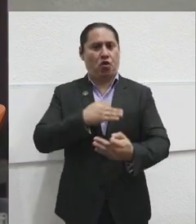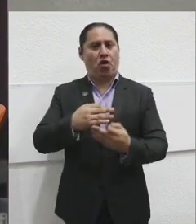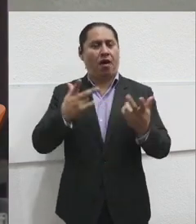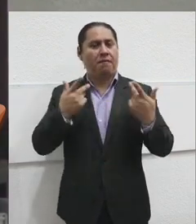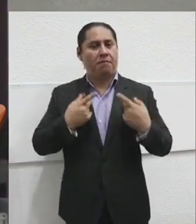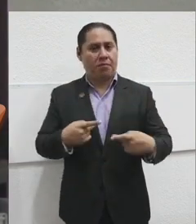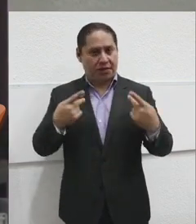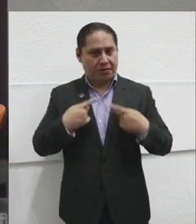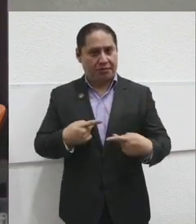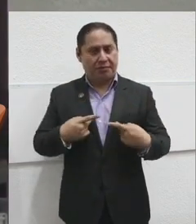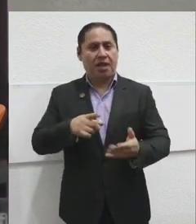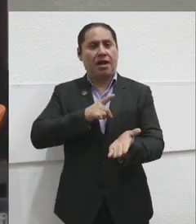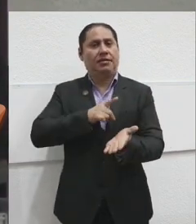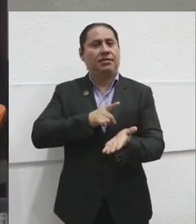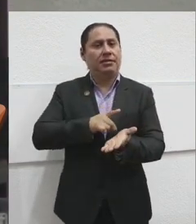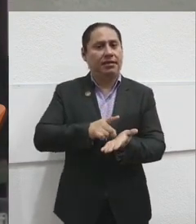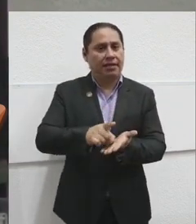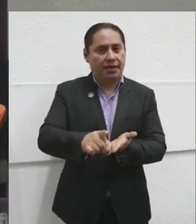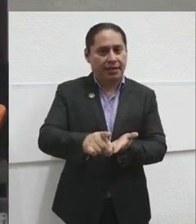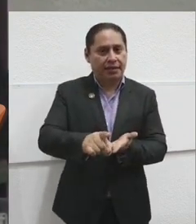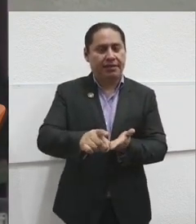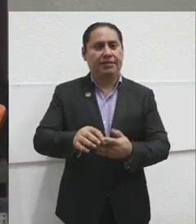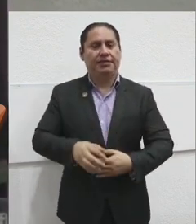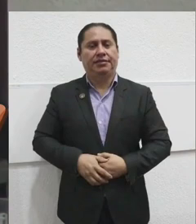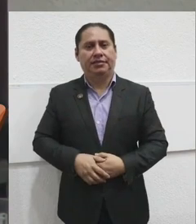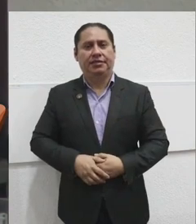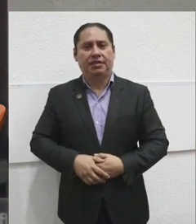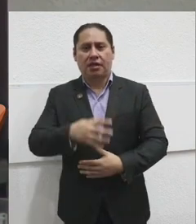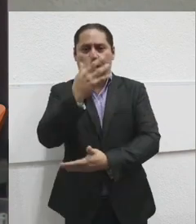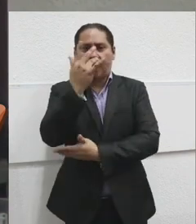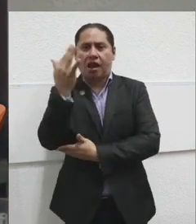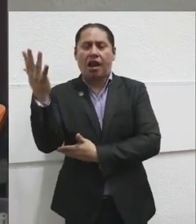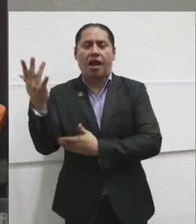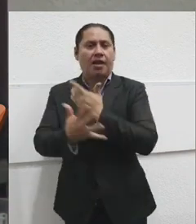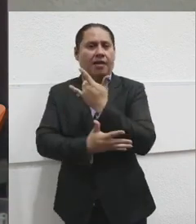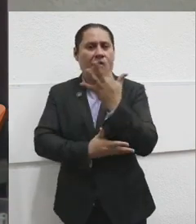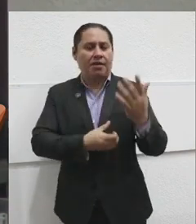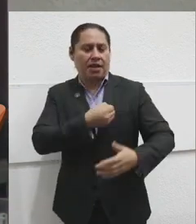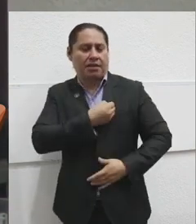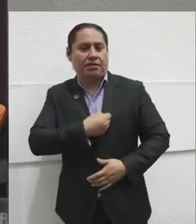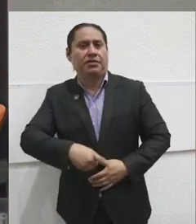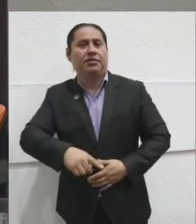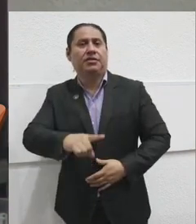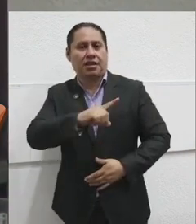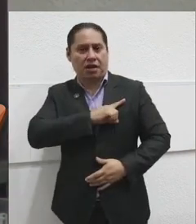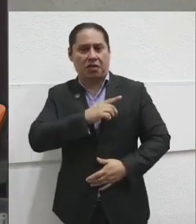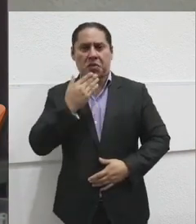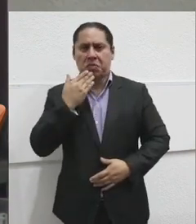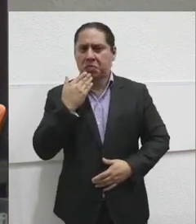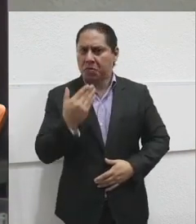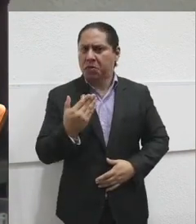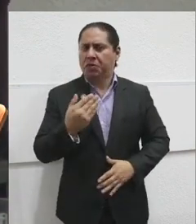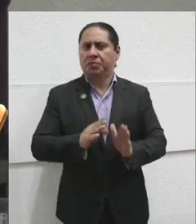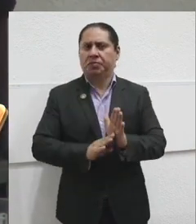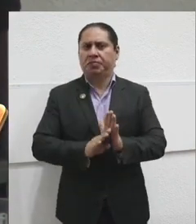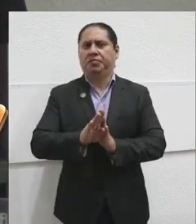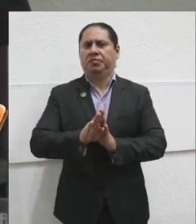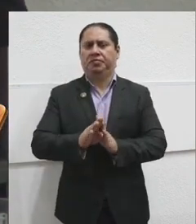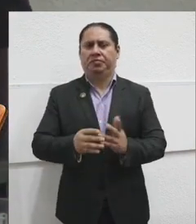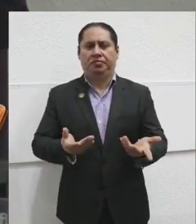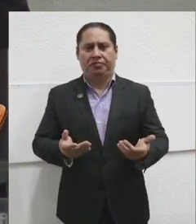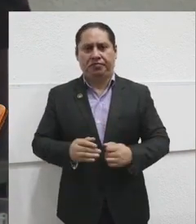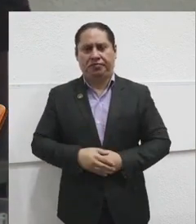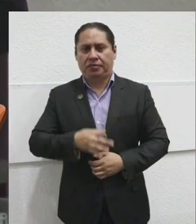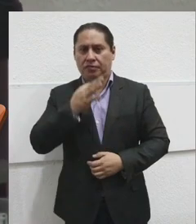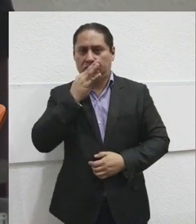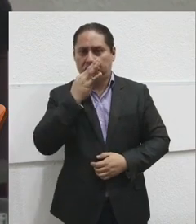persona tiene derecho a un medio ambiente sano para su desarrollo y bienestar. Asimismo,